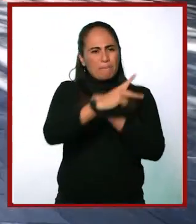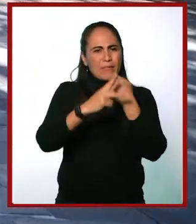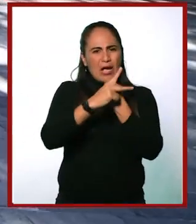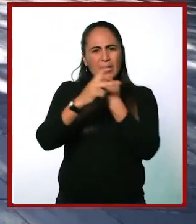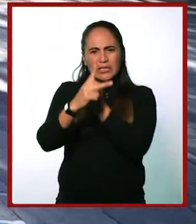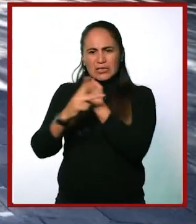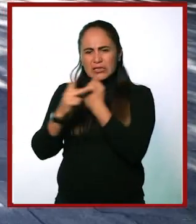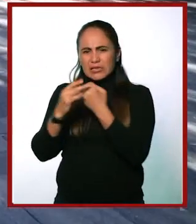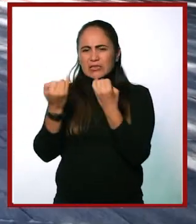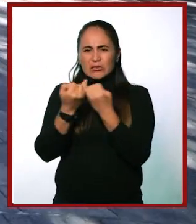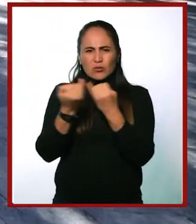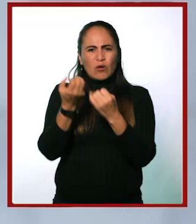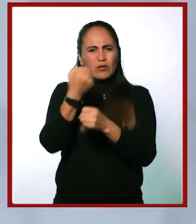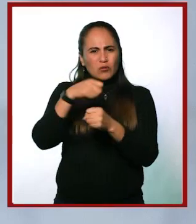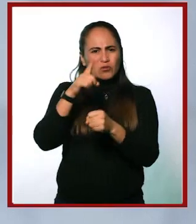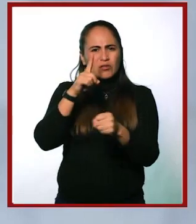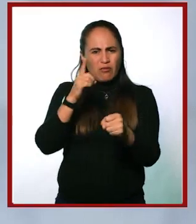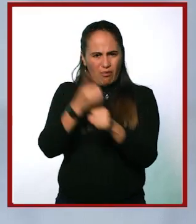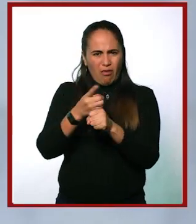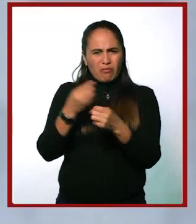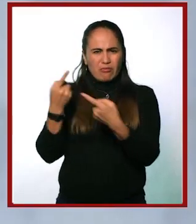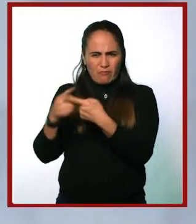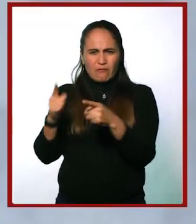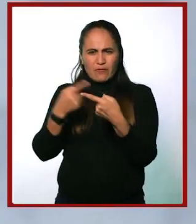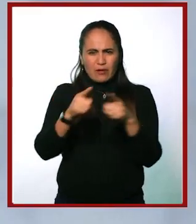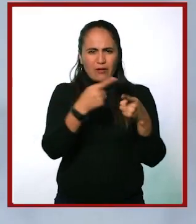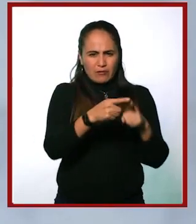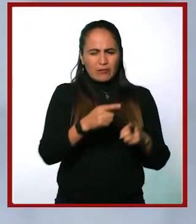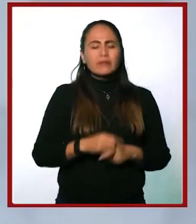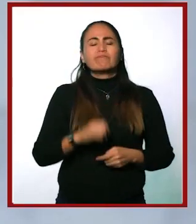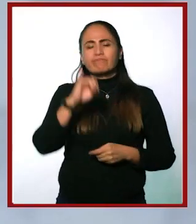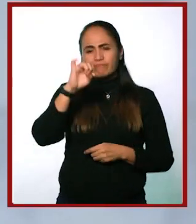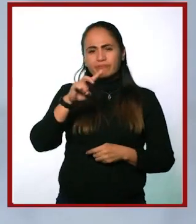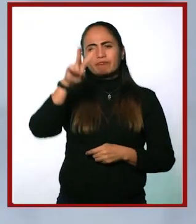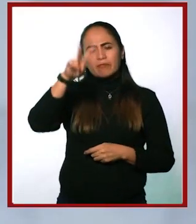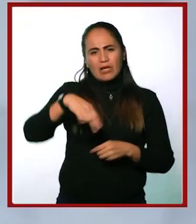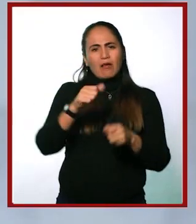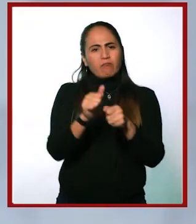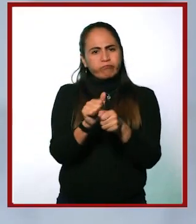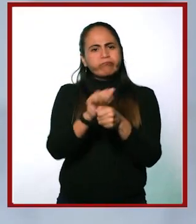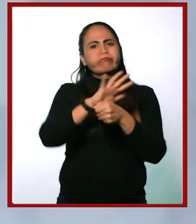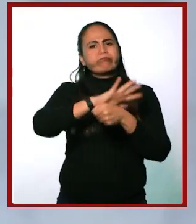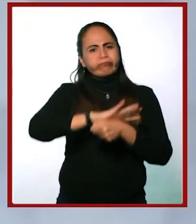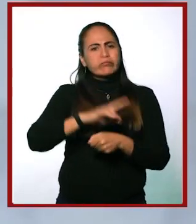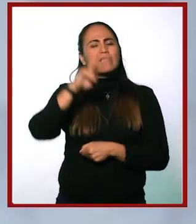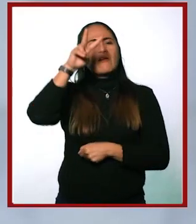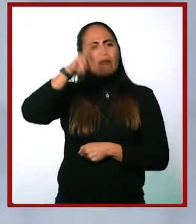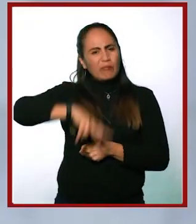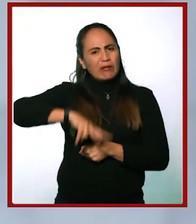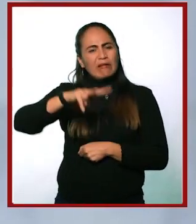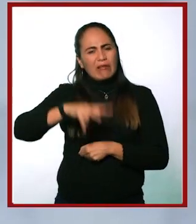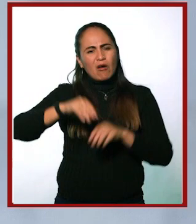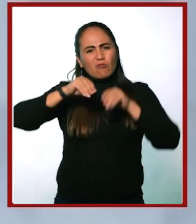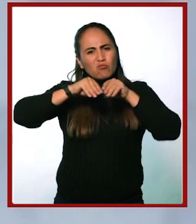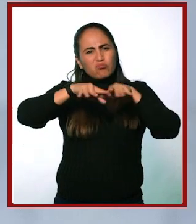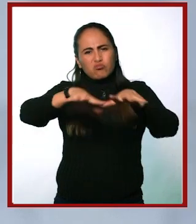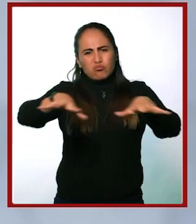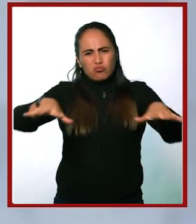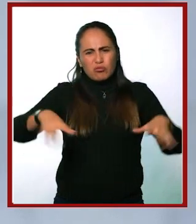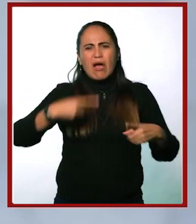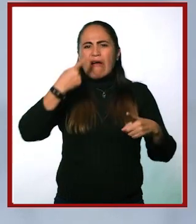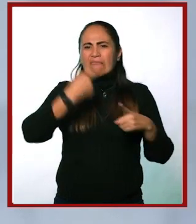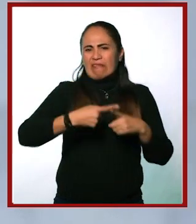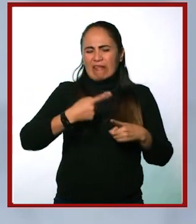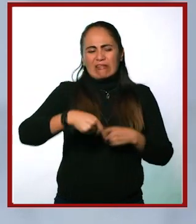distintos países y en nuestras sociedades. Es verdad, Pamela, el coronavirus ha afectado y seguirá afectando en mayor medida a los